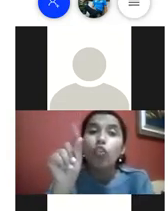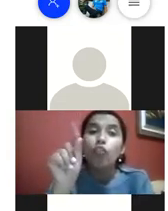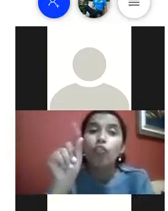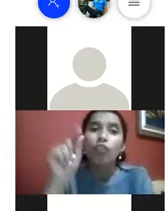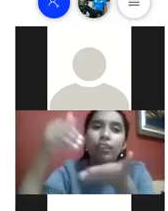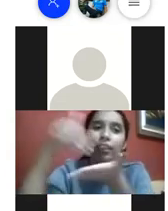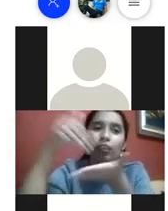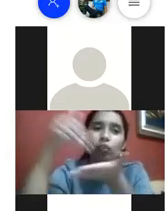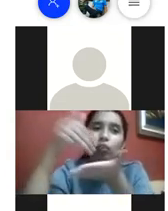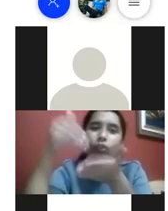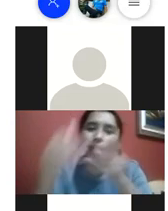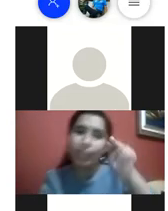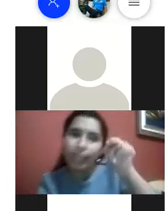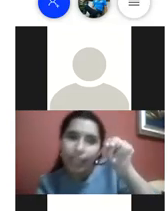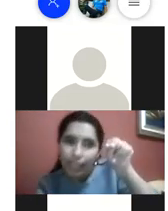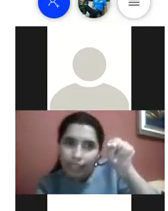es 120,